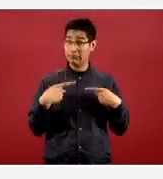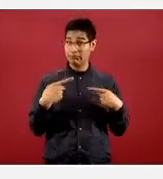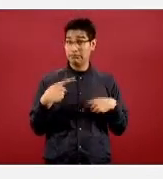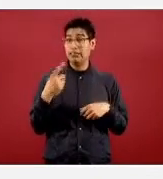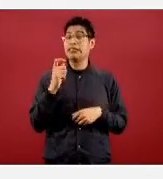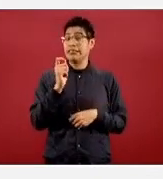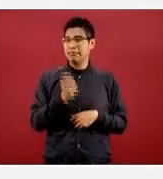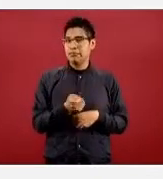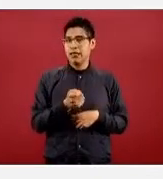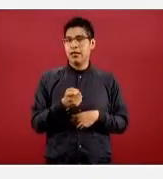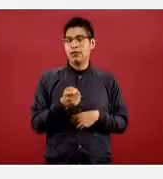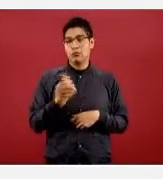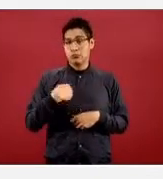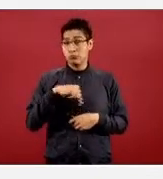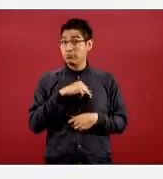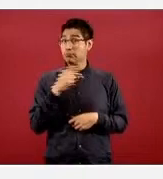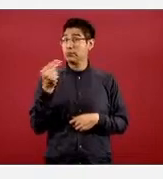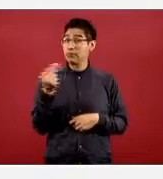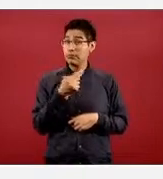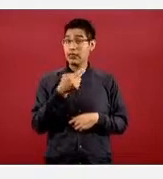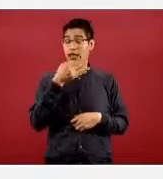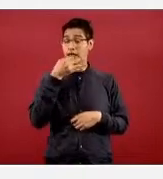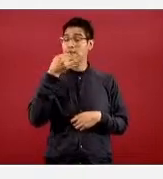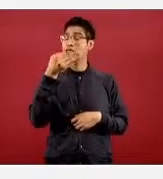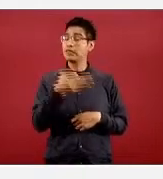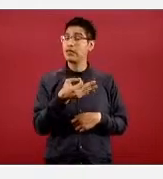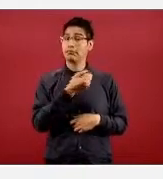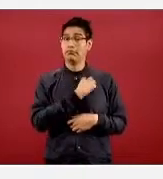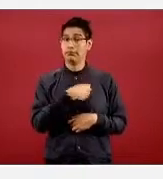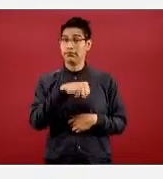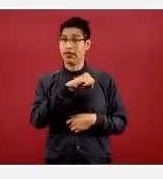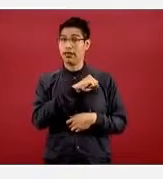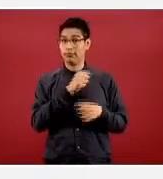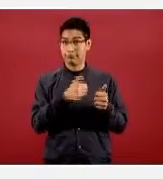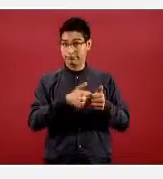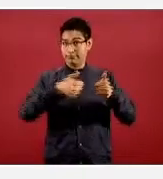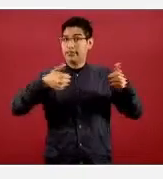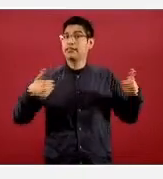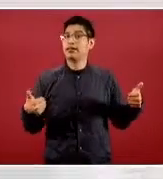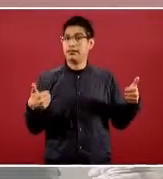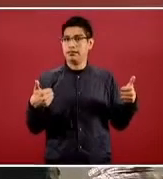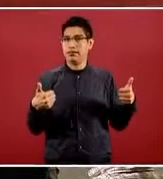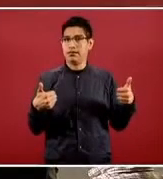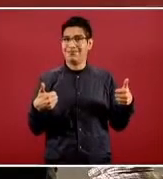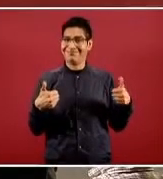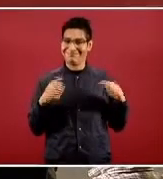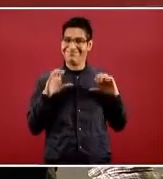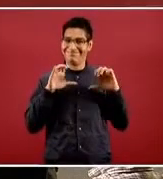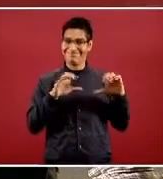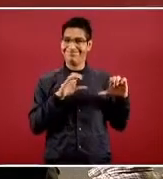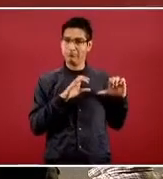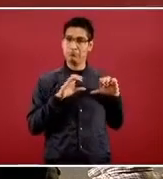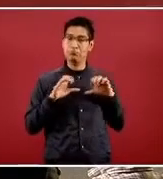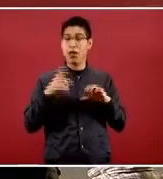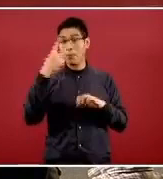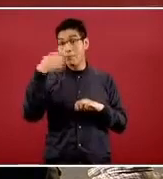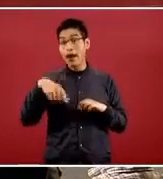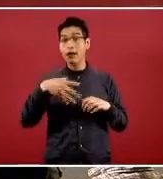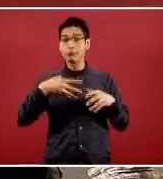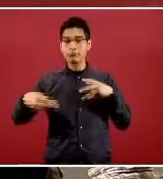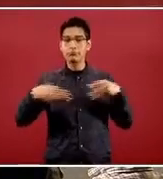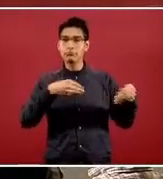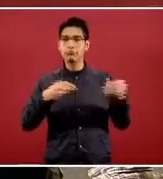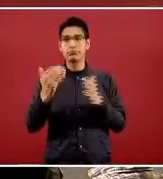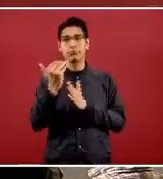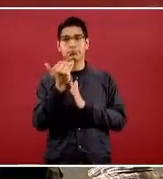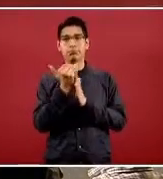medidas de la Jornada Nacional de Sana Distancia se quiere limitar esa movilización para que la dispersión y el contagio sea